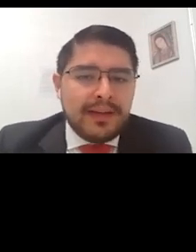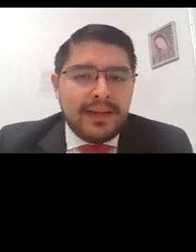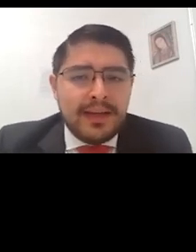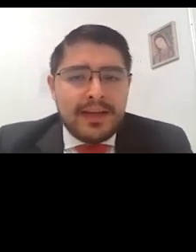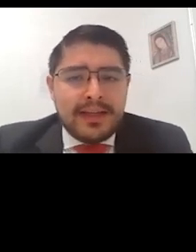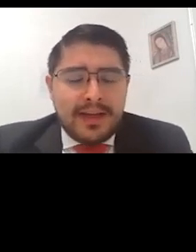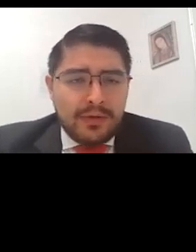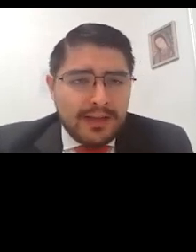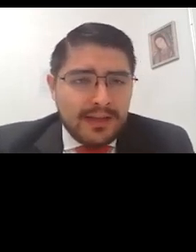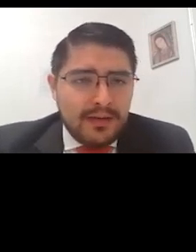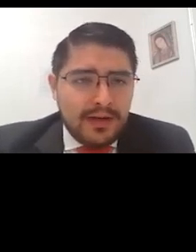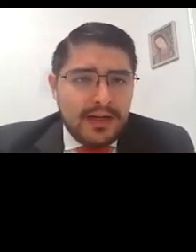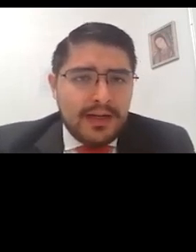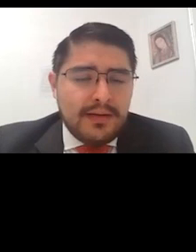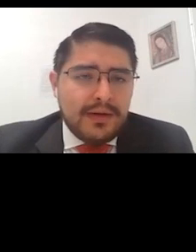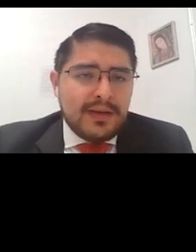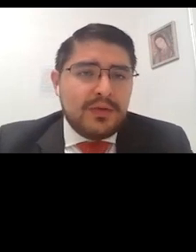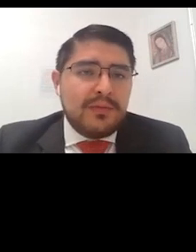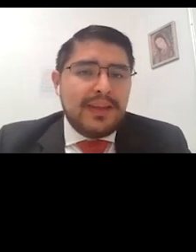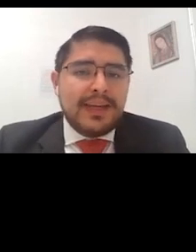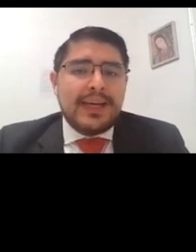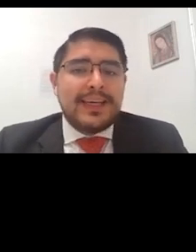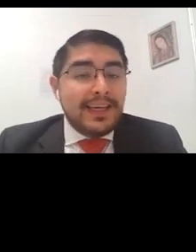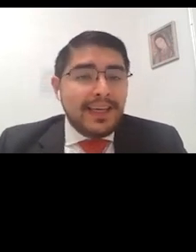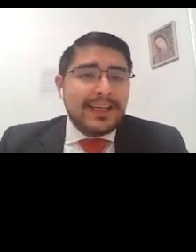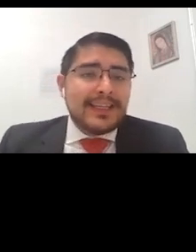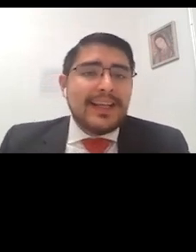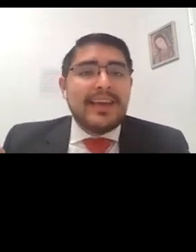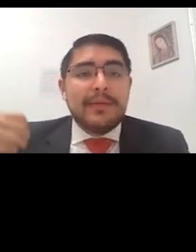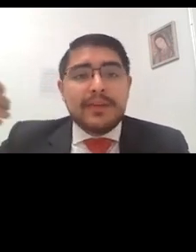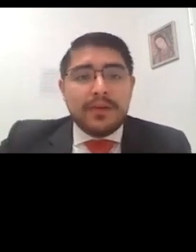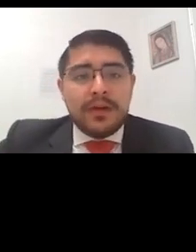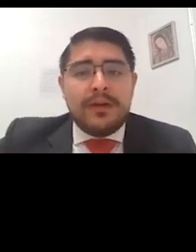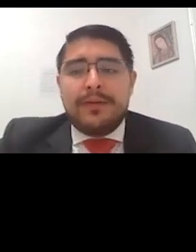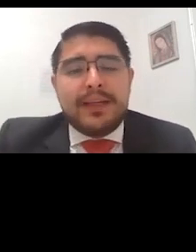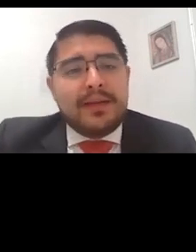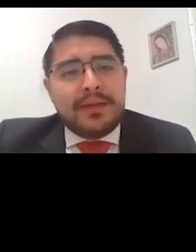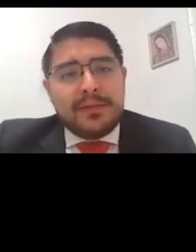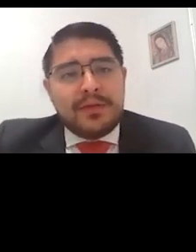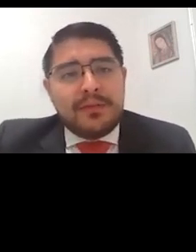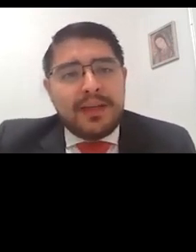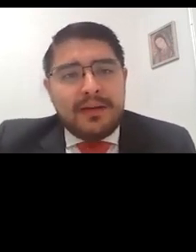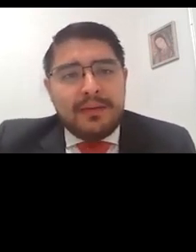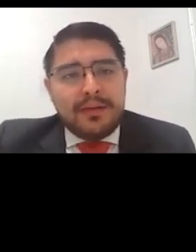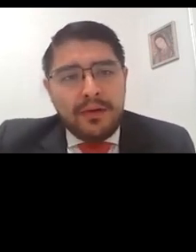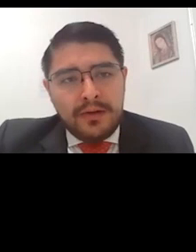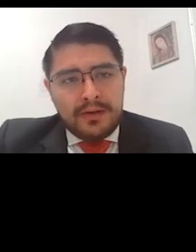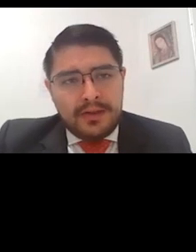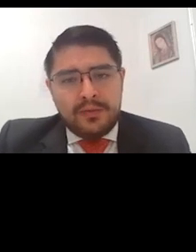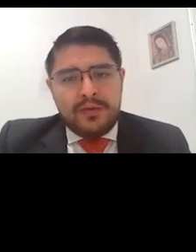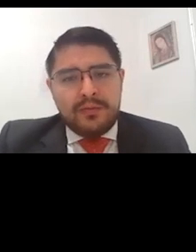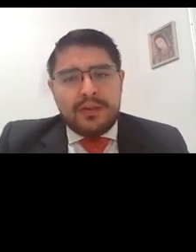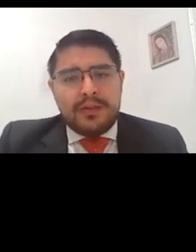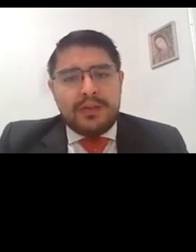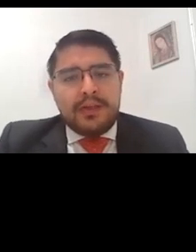droga enervante, salvo que exista una prescripción médica y que se le dé aviso de esta prescripción médica al patrón.